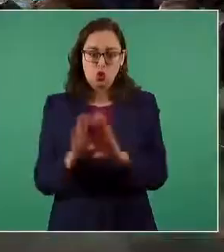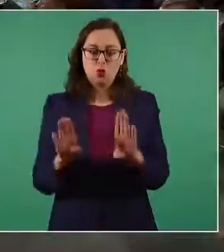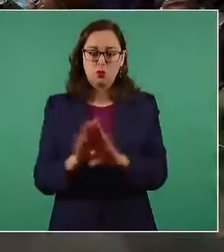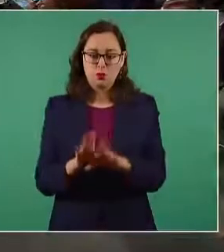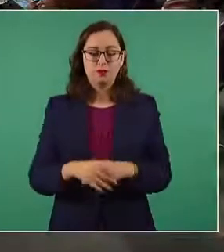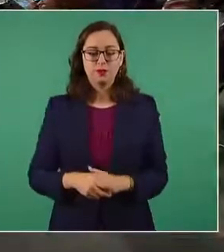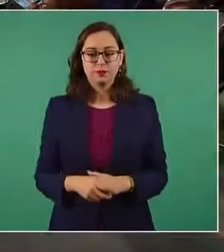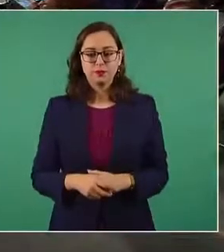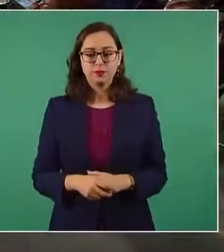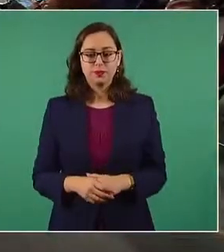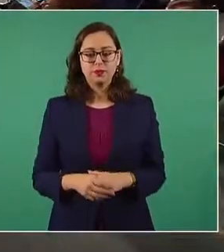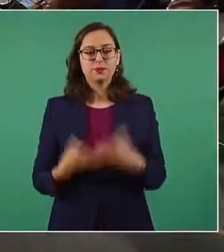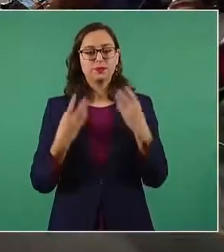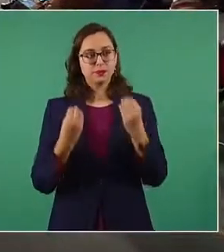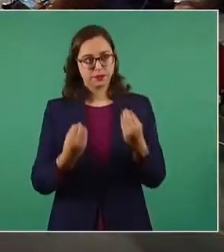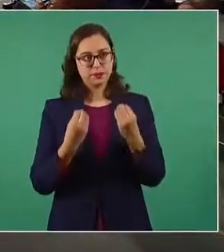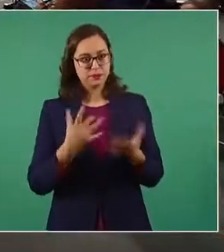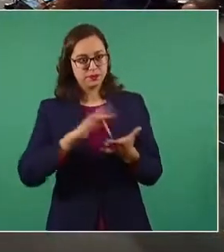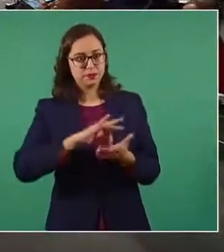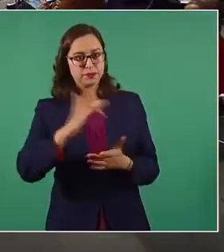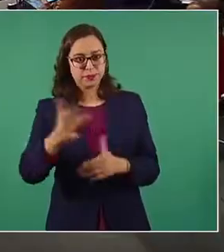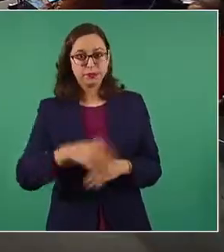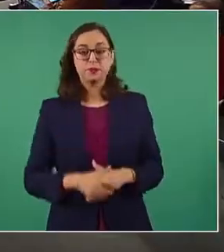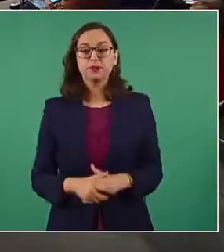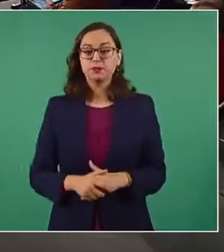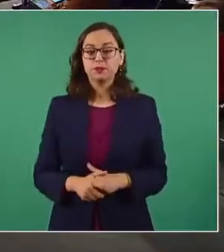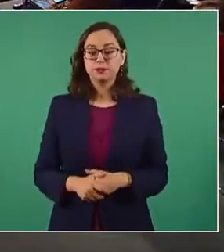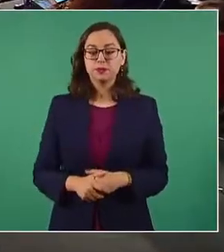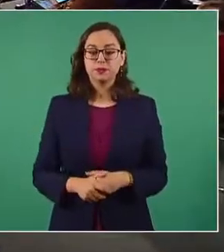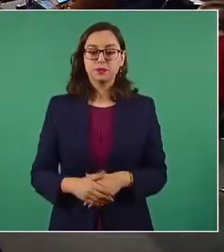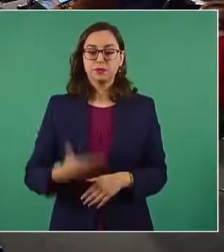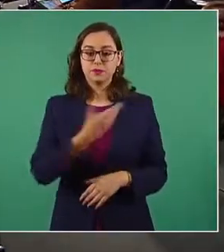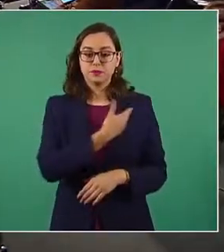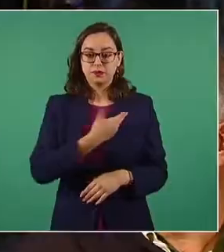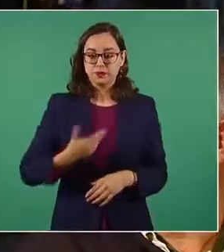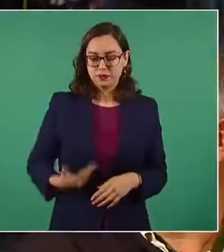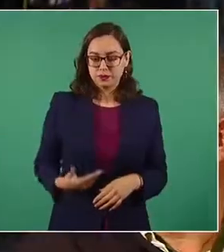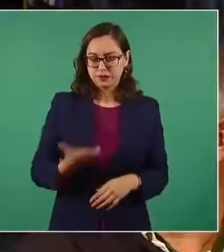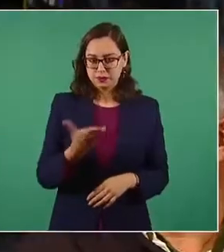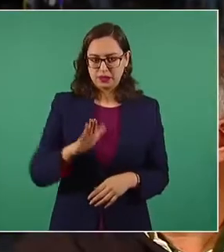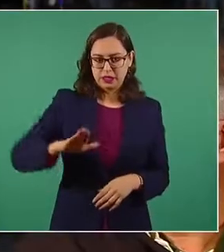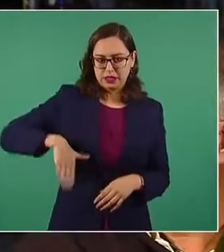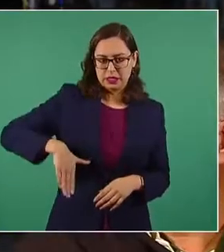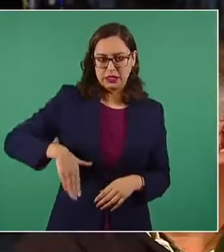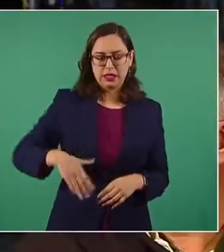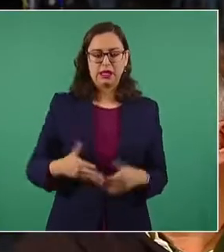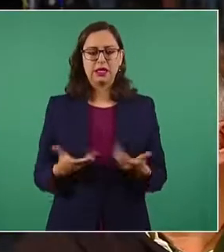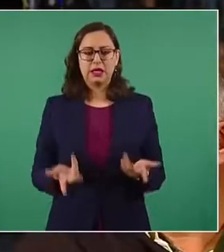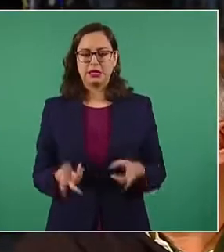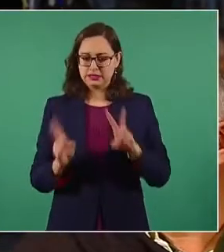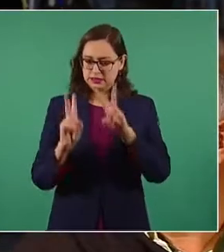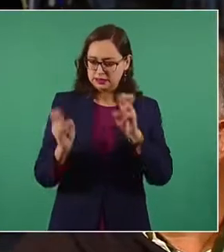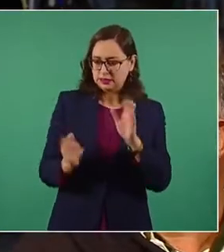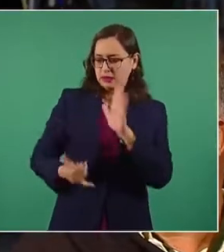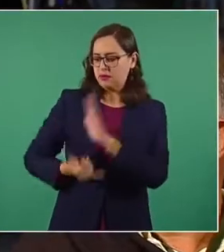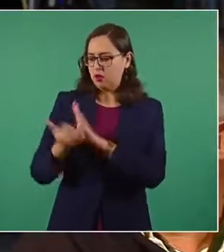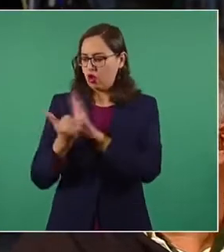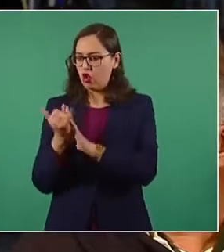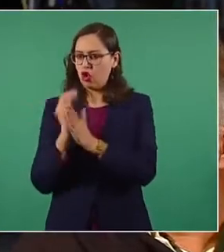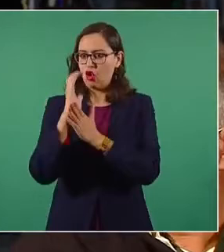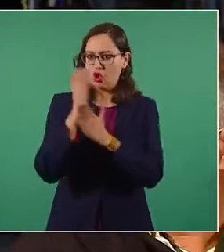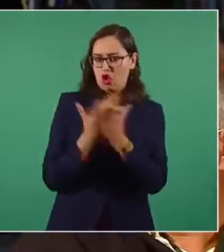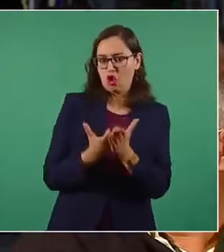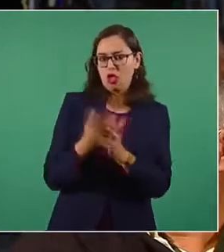predecir. Gracias. Muchas gracias. Presidente, ahorita que acaba de hablar usted acerca de obras, contratos, moches,